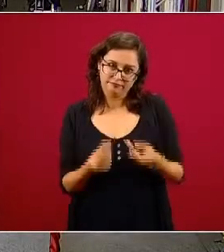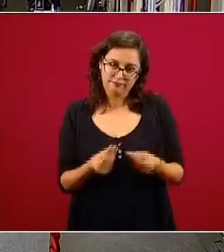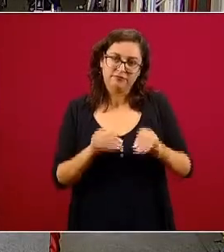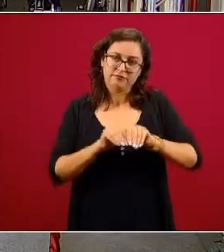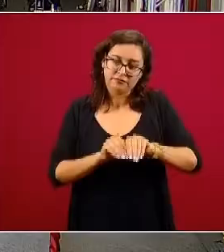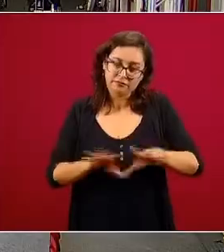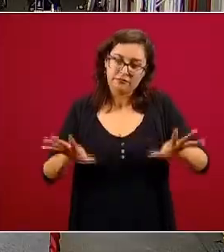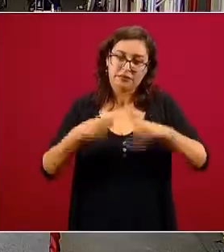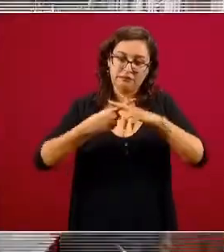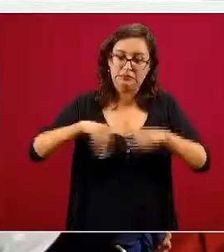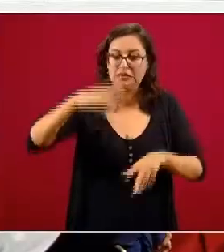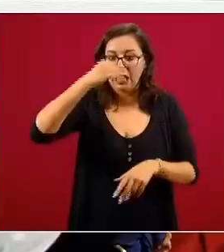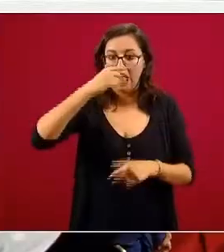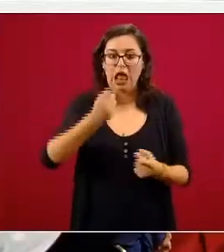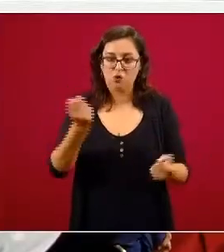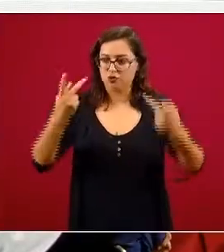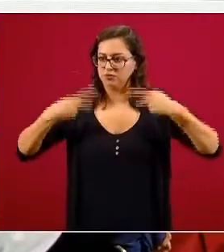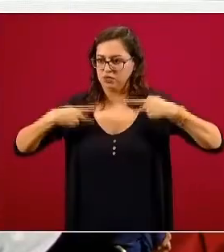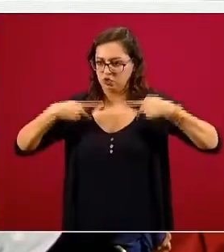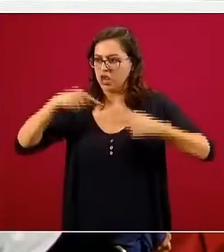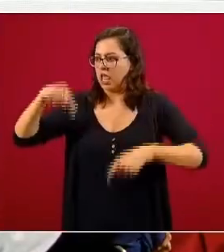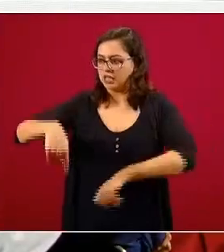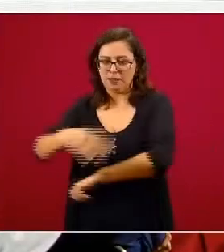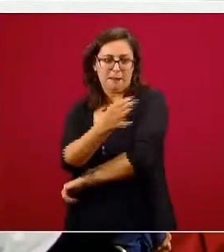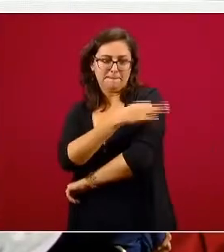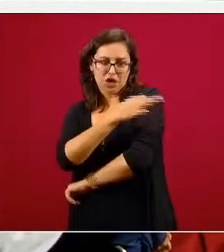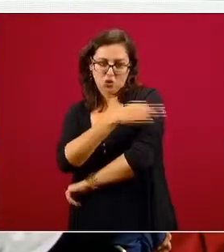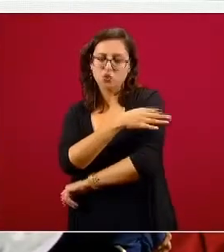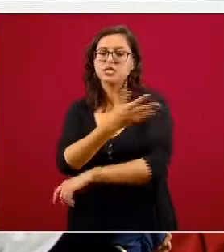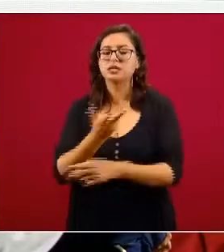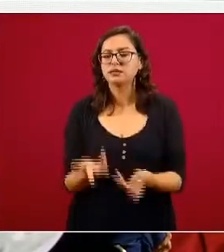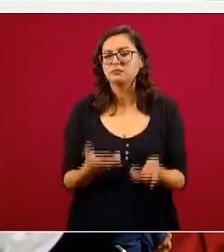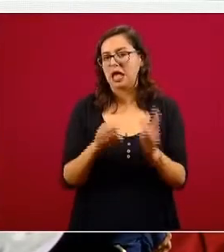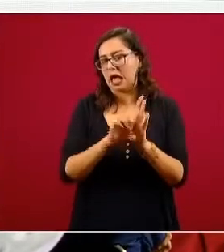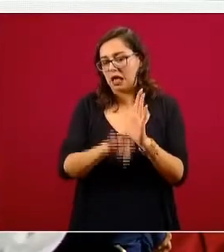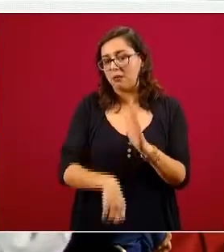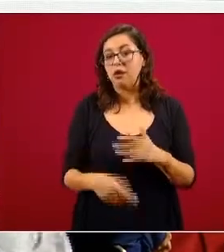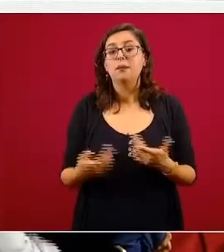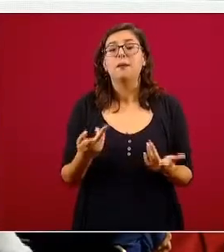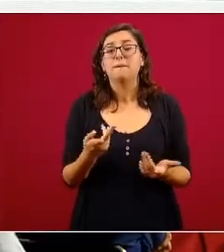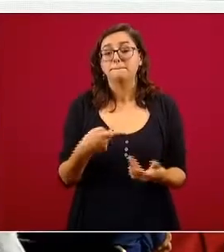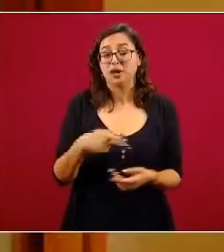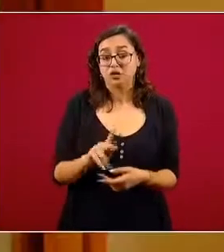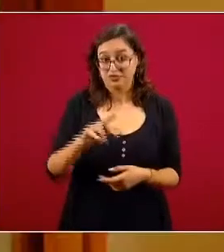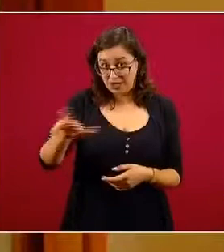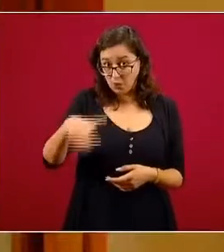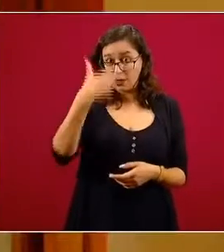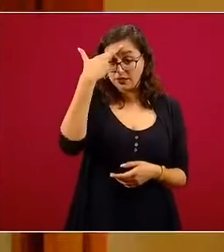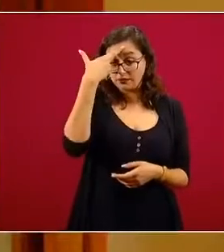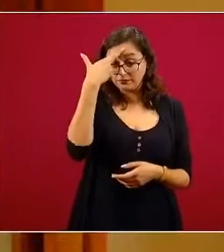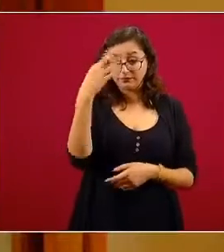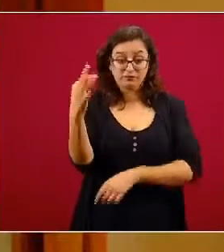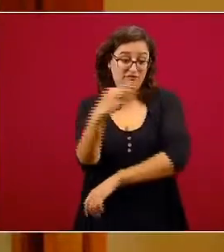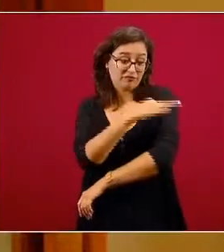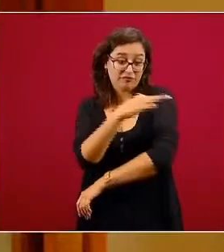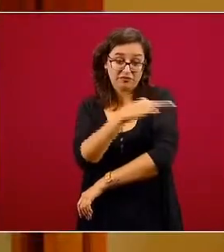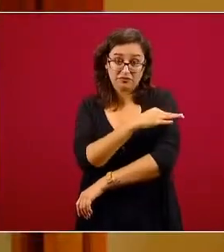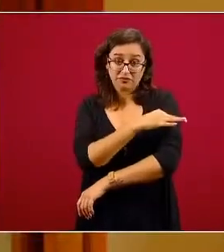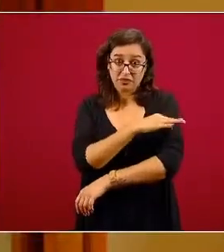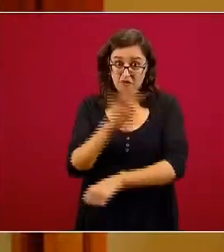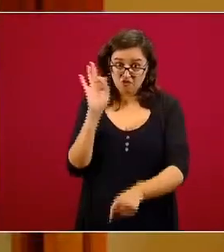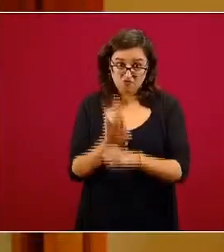Y aquí nos vacunamos algunos para mostrar lo que sucede. Esta es una vacuna que tiene una eficacia